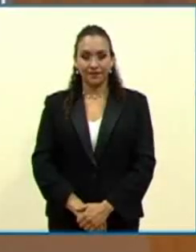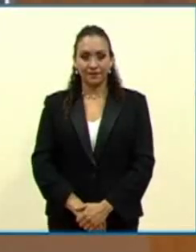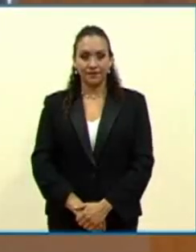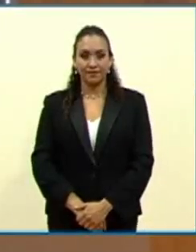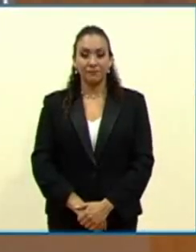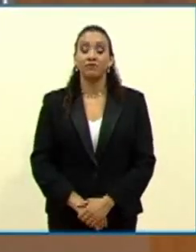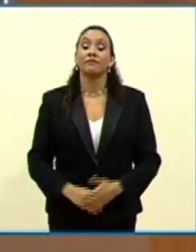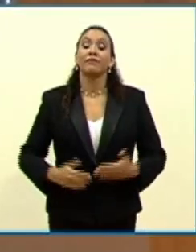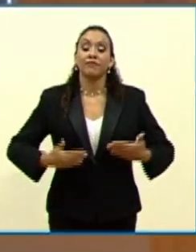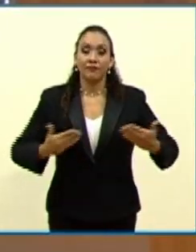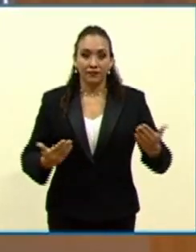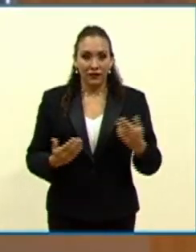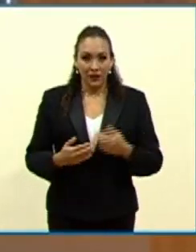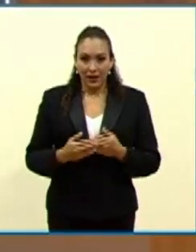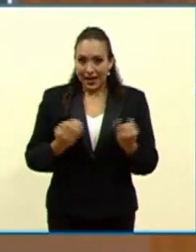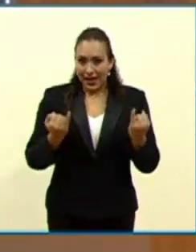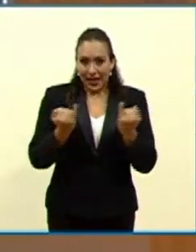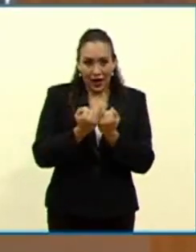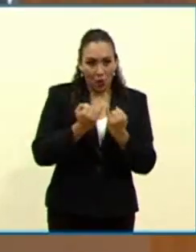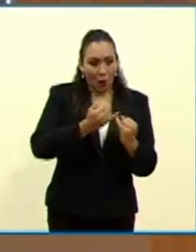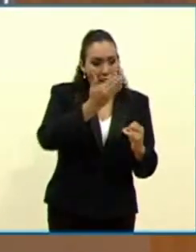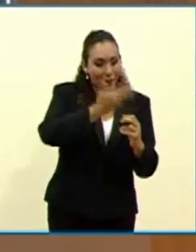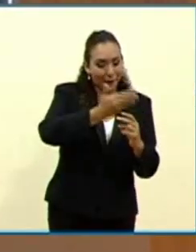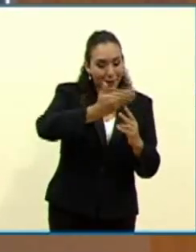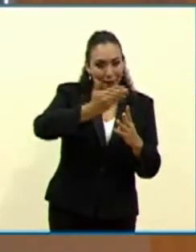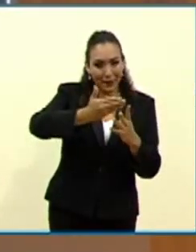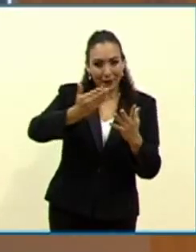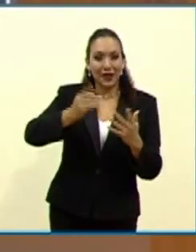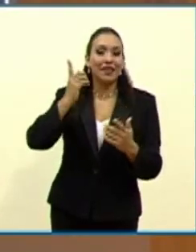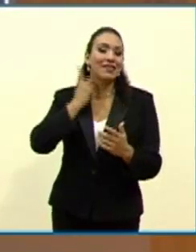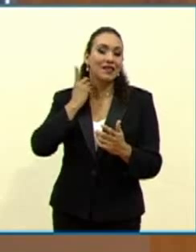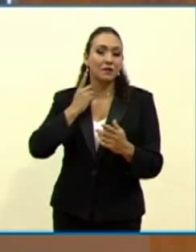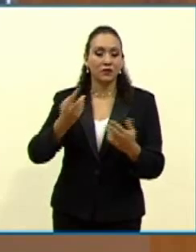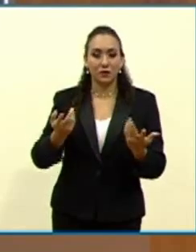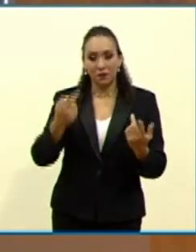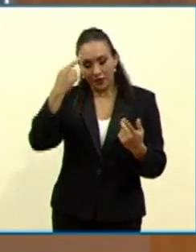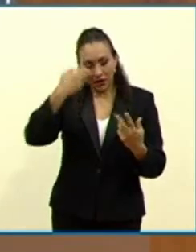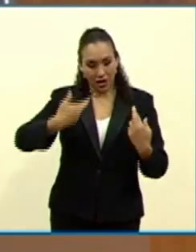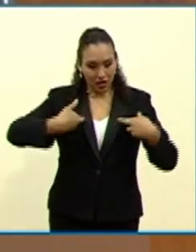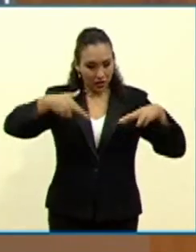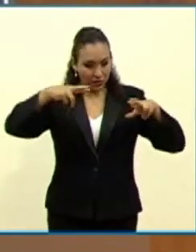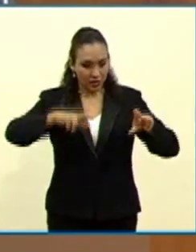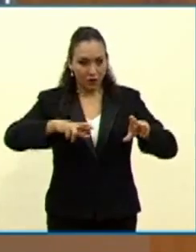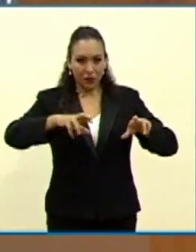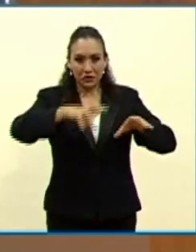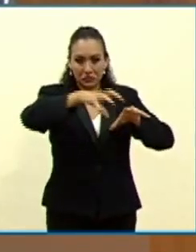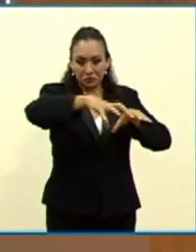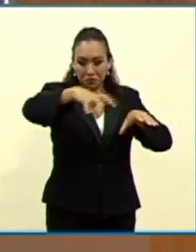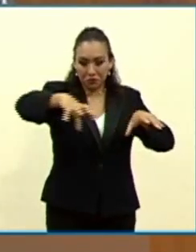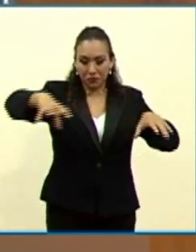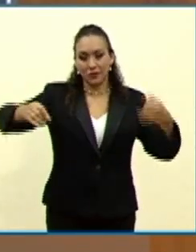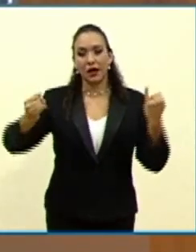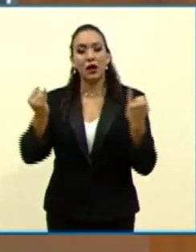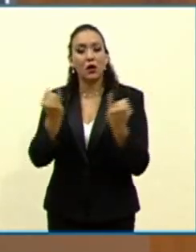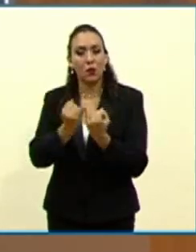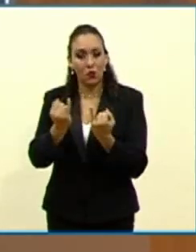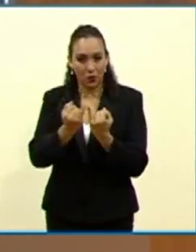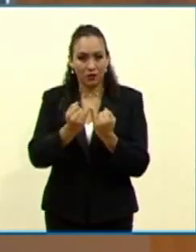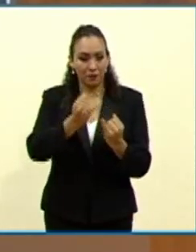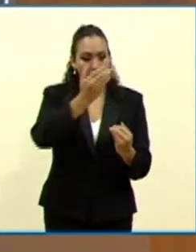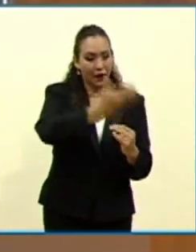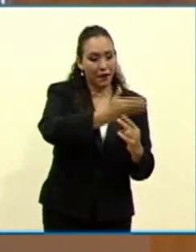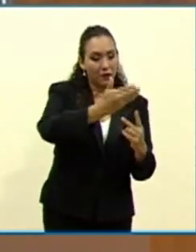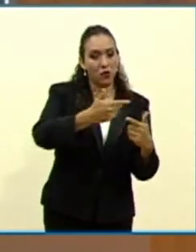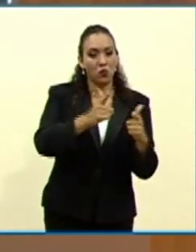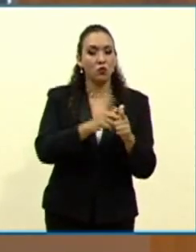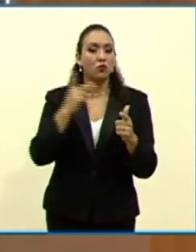Se hace la distribución de las diputaciones de representación proporcional en plenitud de